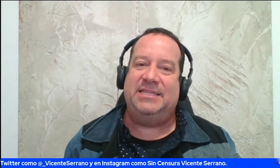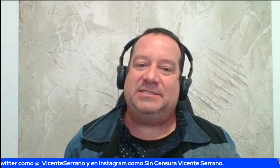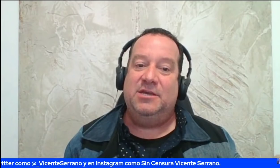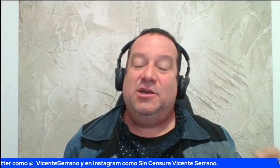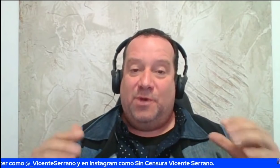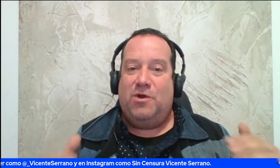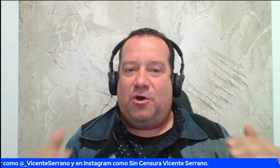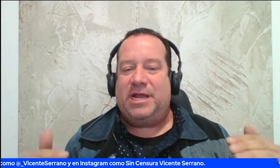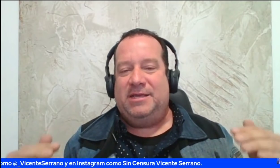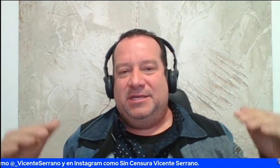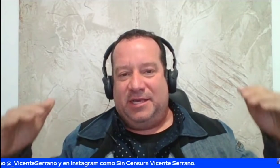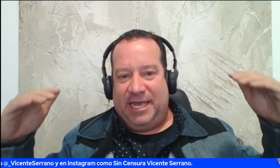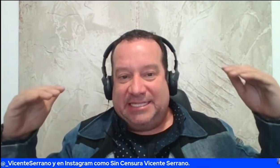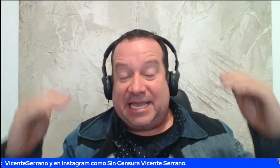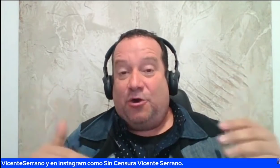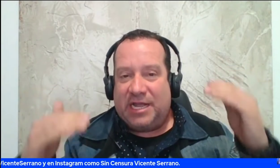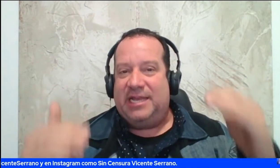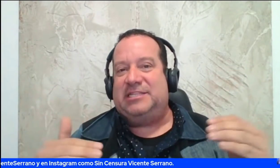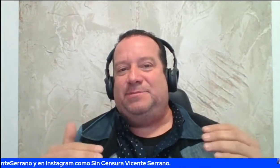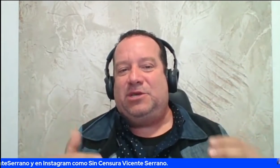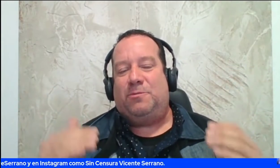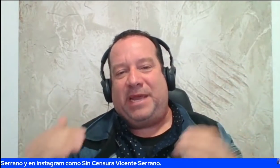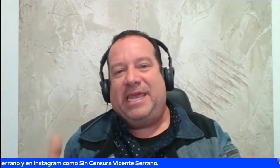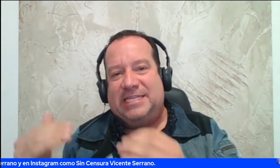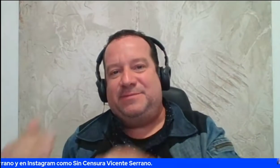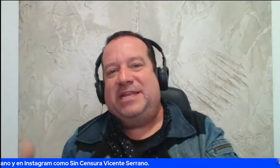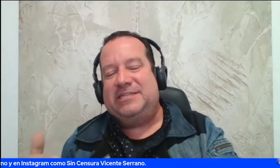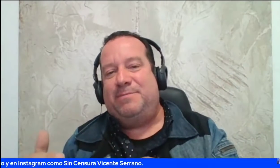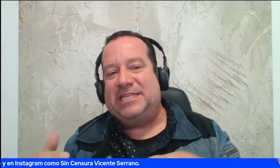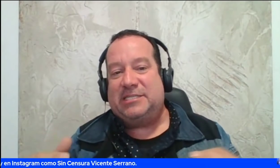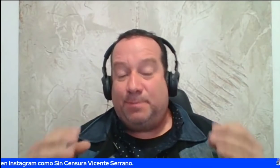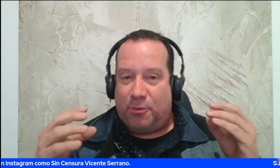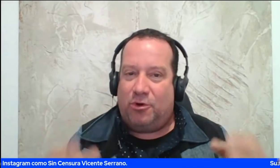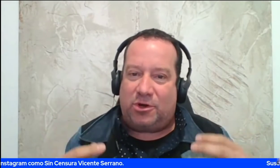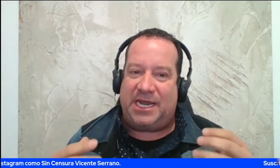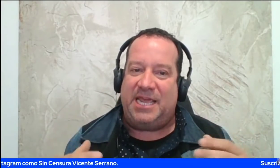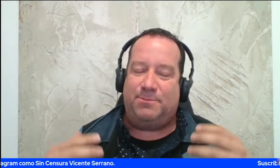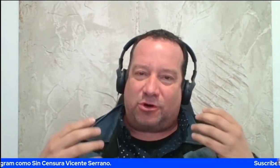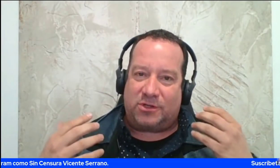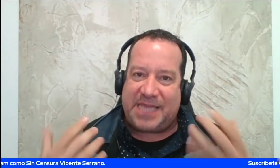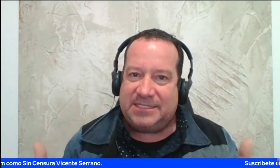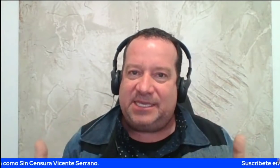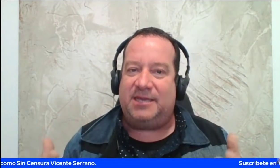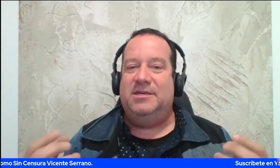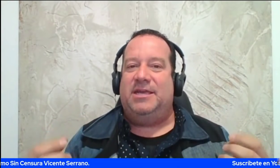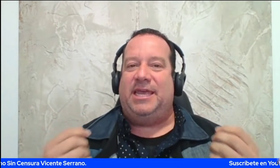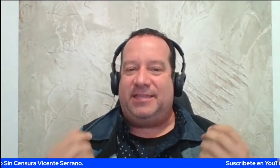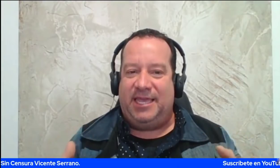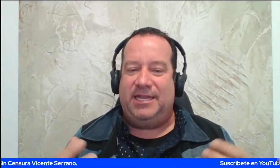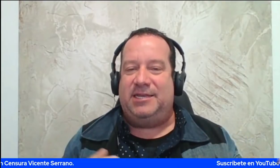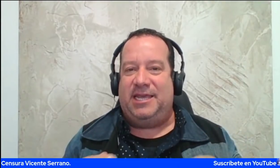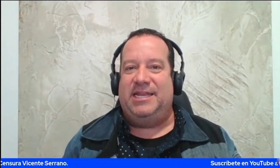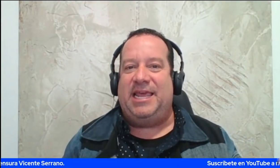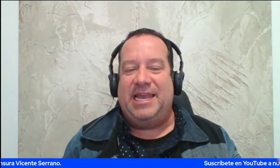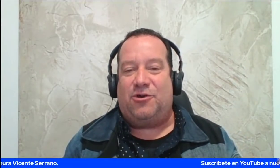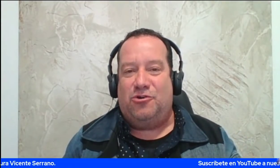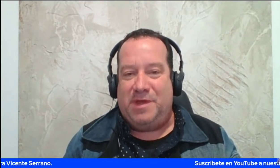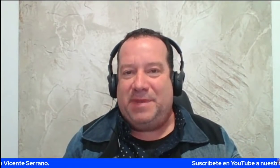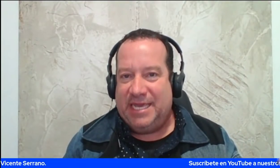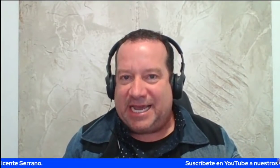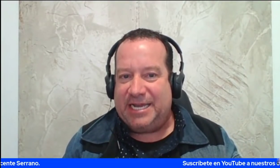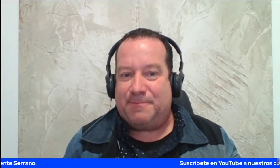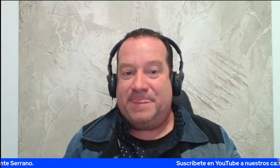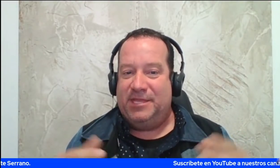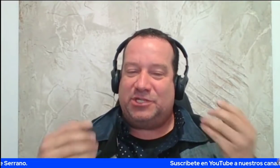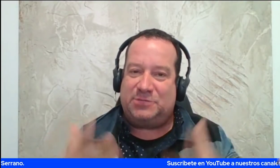departamentales grandes. Bueno, ahora es la hora de las micro, pequeñas y medianas empresas por la importancia que tienen en la